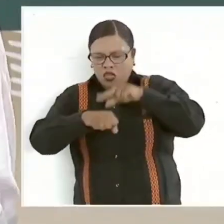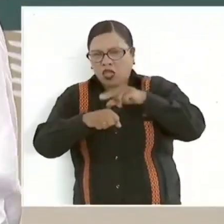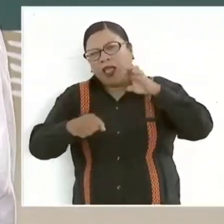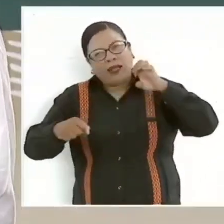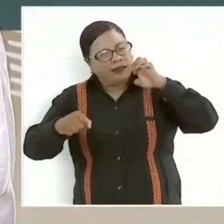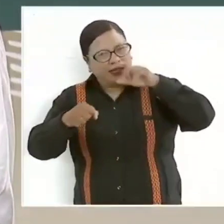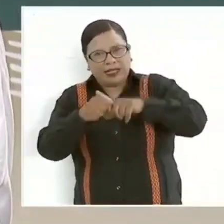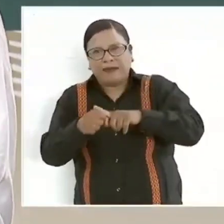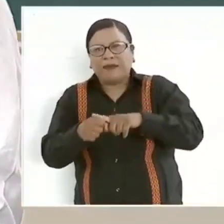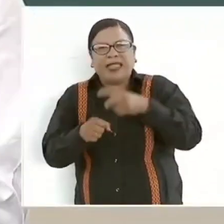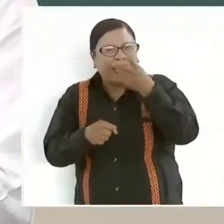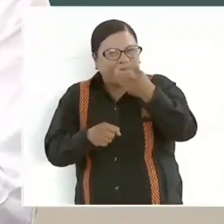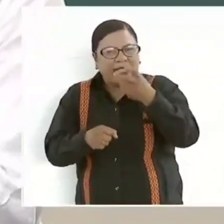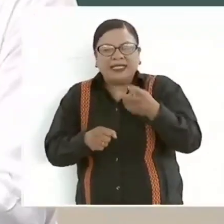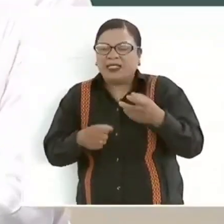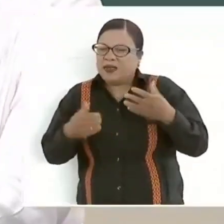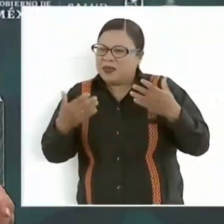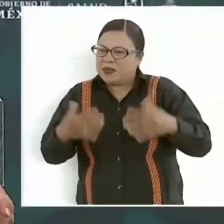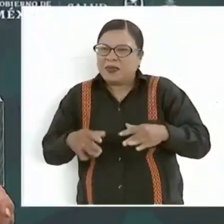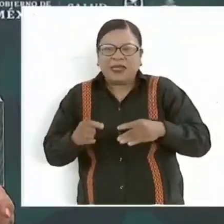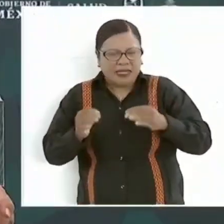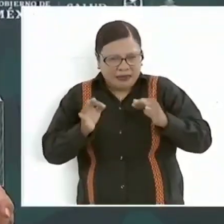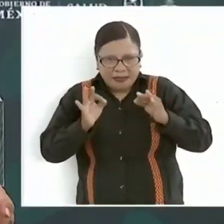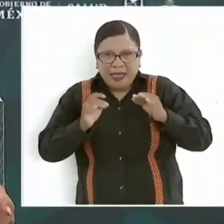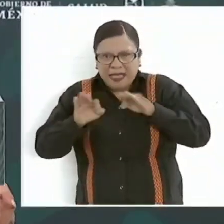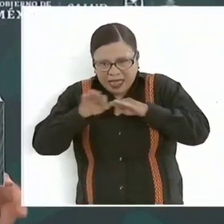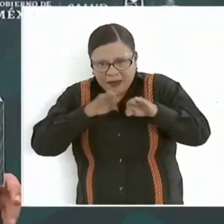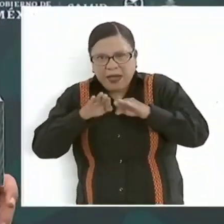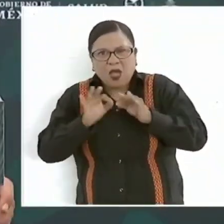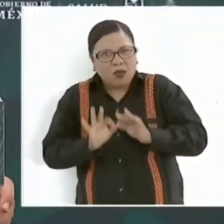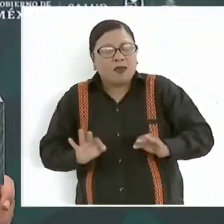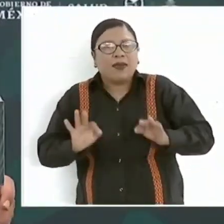es el desafío, y ya estoy bastante